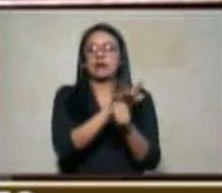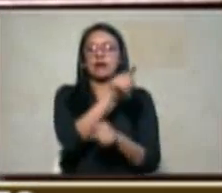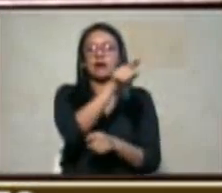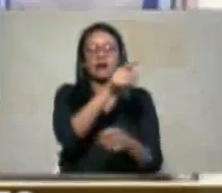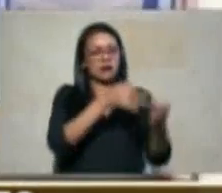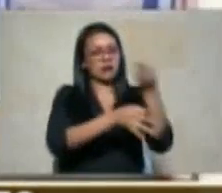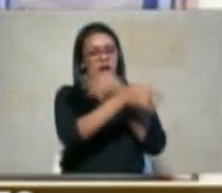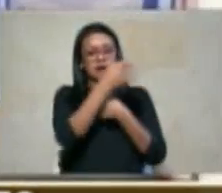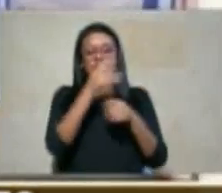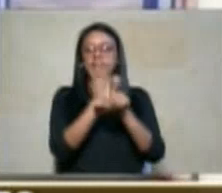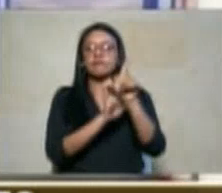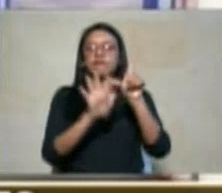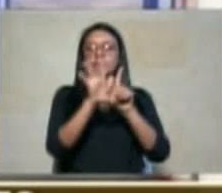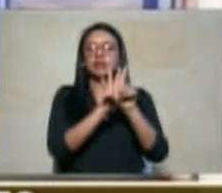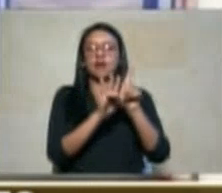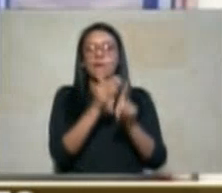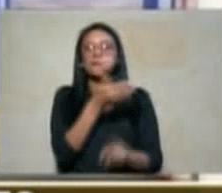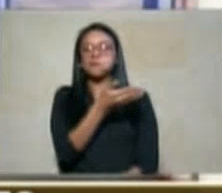se recreó en un video.